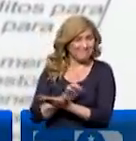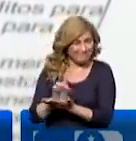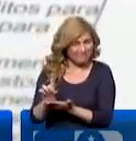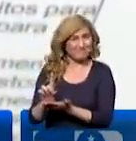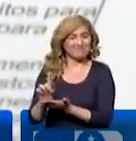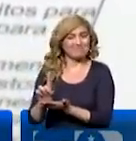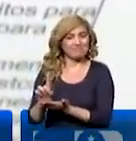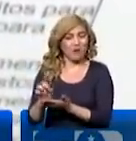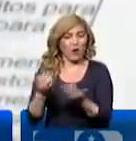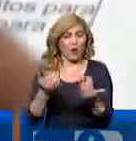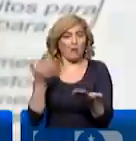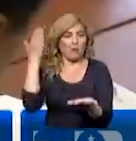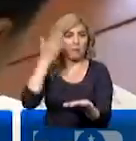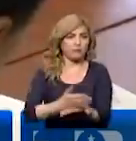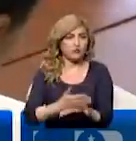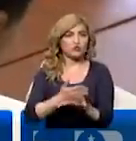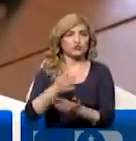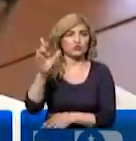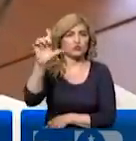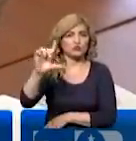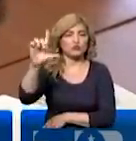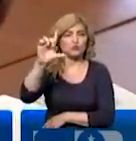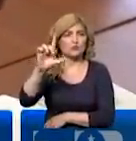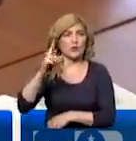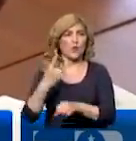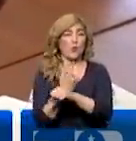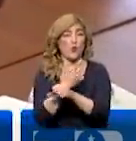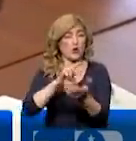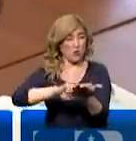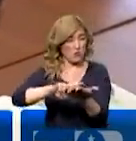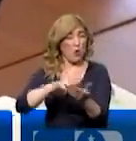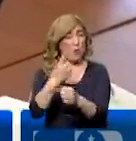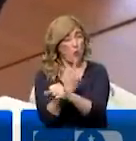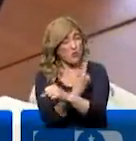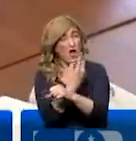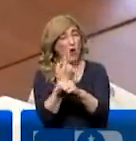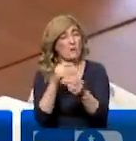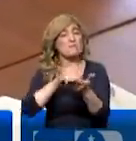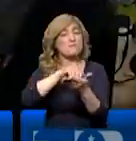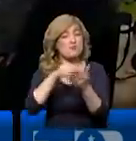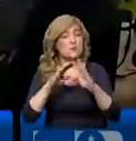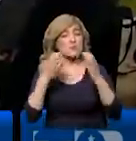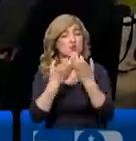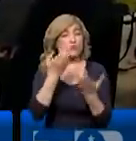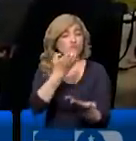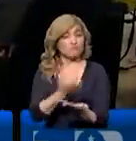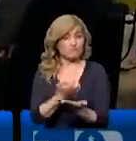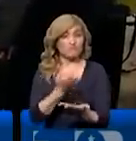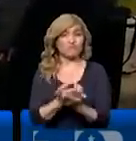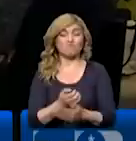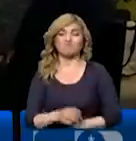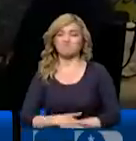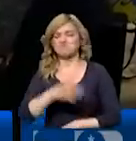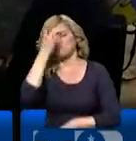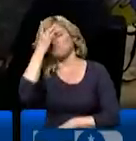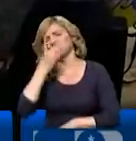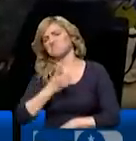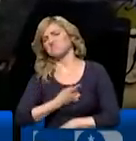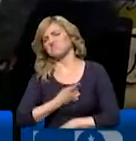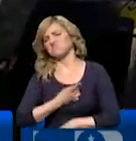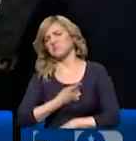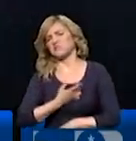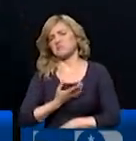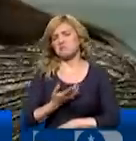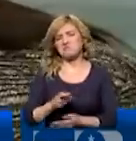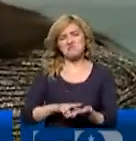pasadas se frenó este lunes, pues tras una hora de sesión, los miembros de la Comisión de Régimen Económico decidieron